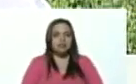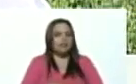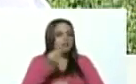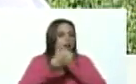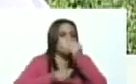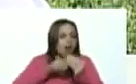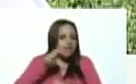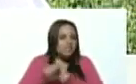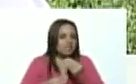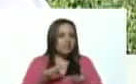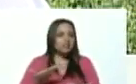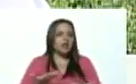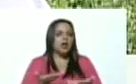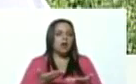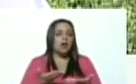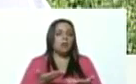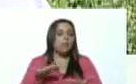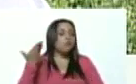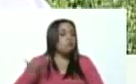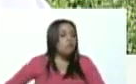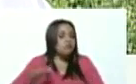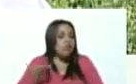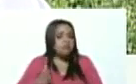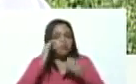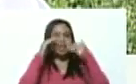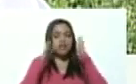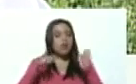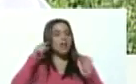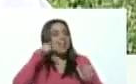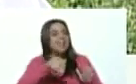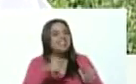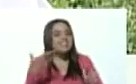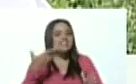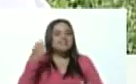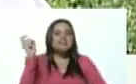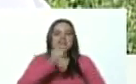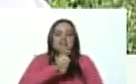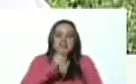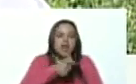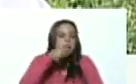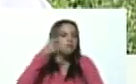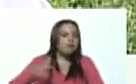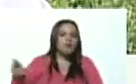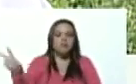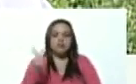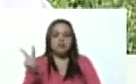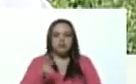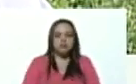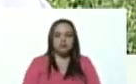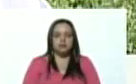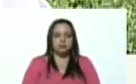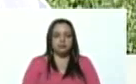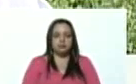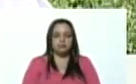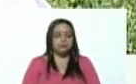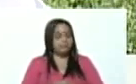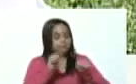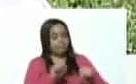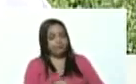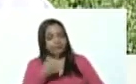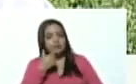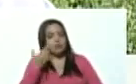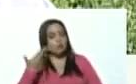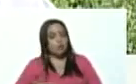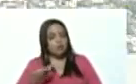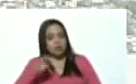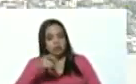por prioridades y por atención esas solicitudes de la población venezolana. Correcto, es muy importante todo